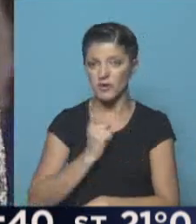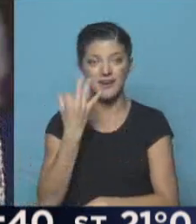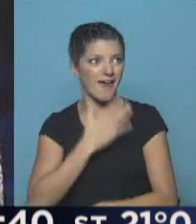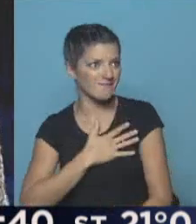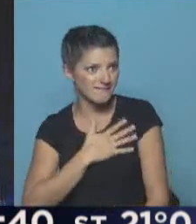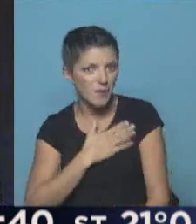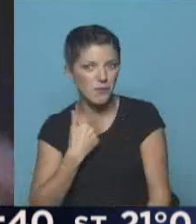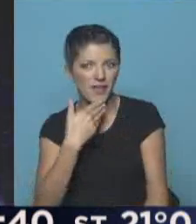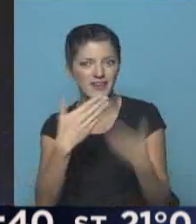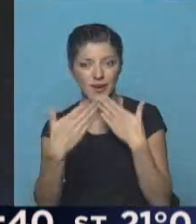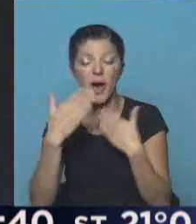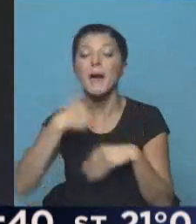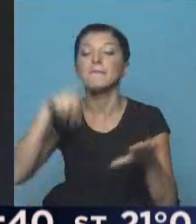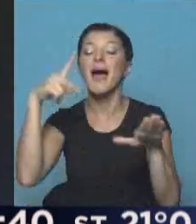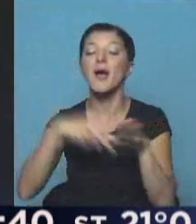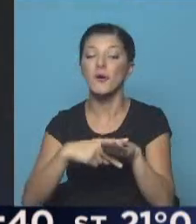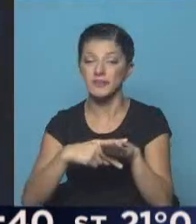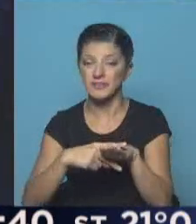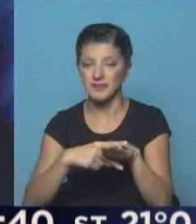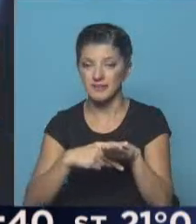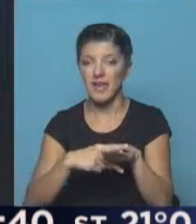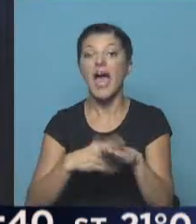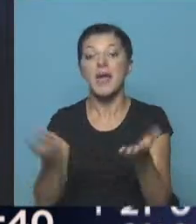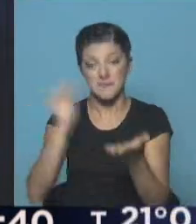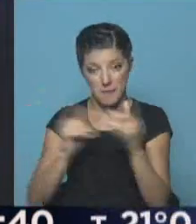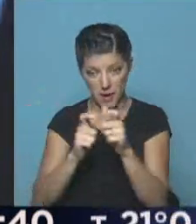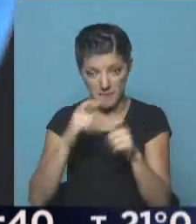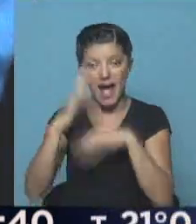placer poder charlar con vos. Nos vamos a un nuevo corte. Todavía tenemos más, estamos hasta las 2 de la tarde.